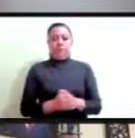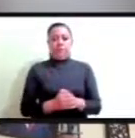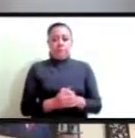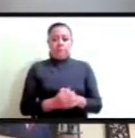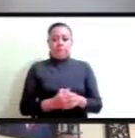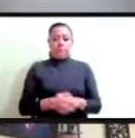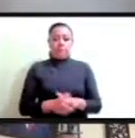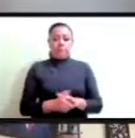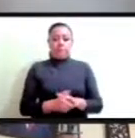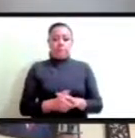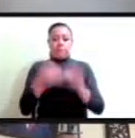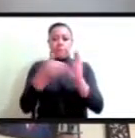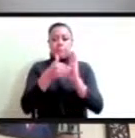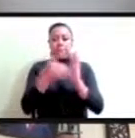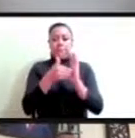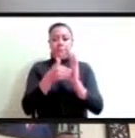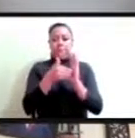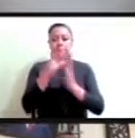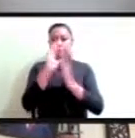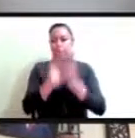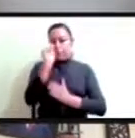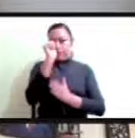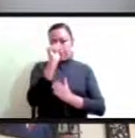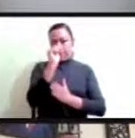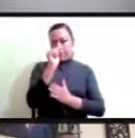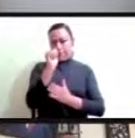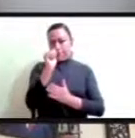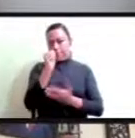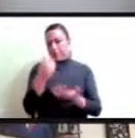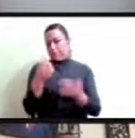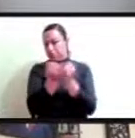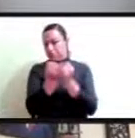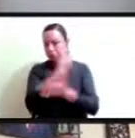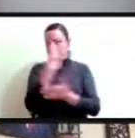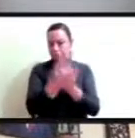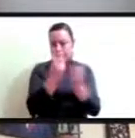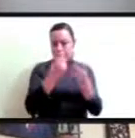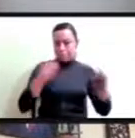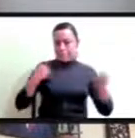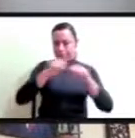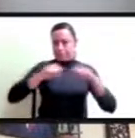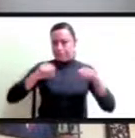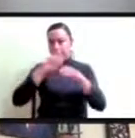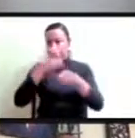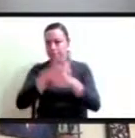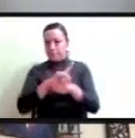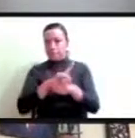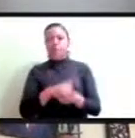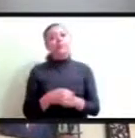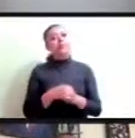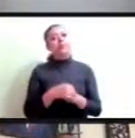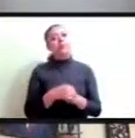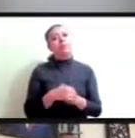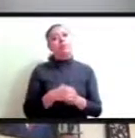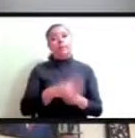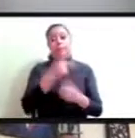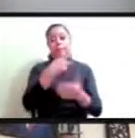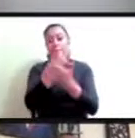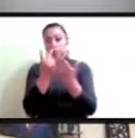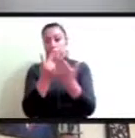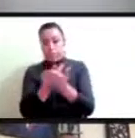establecer desde la Constitución y en la Ley de Desarrollo Social que en la asignación de los programas